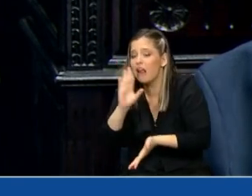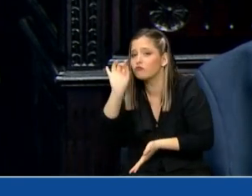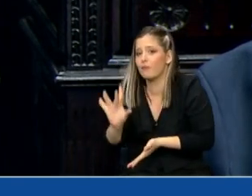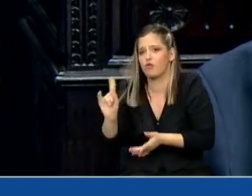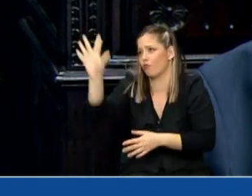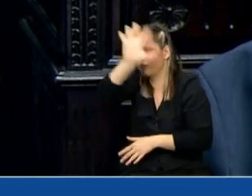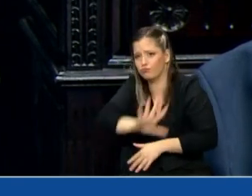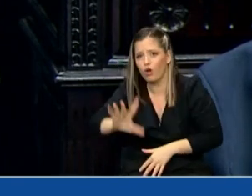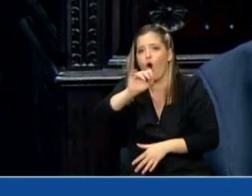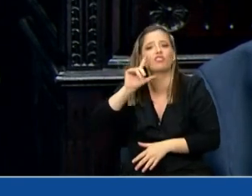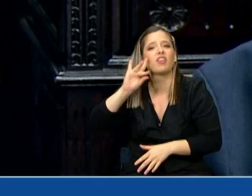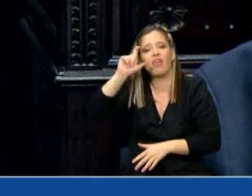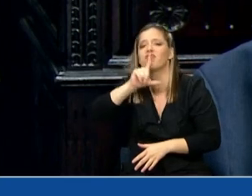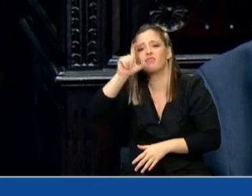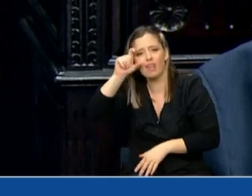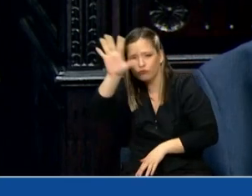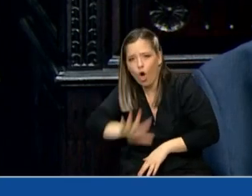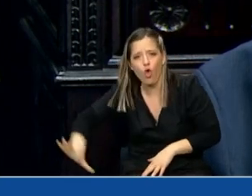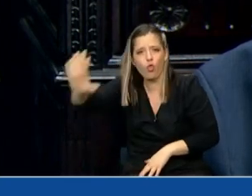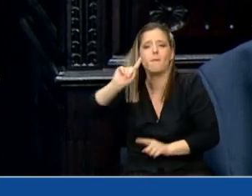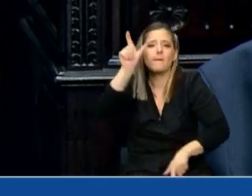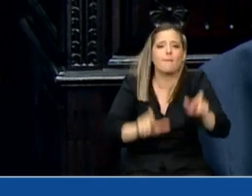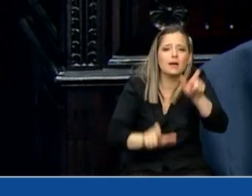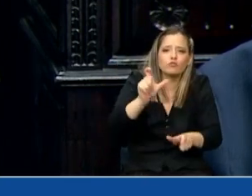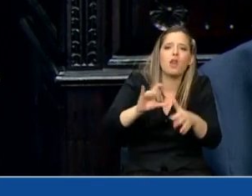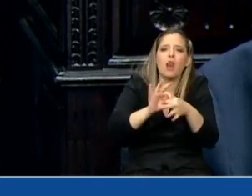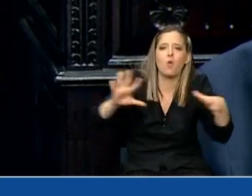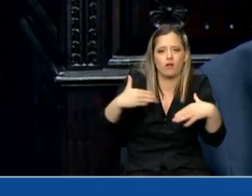la libertad, el respeto, el pluralismo.